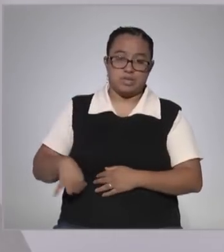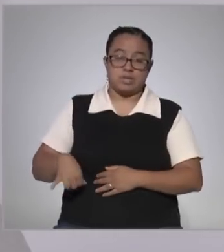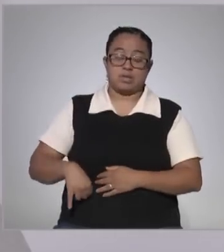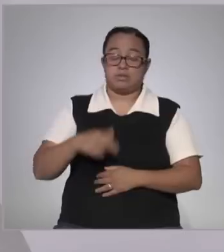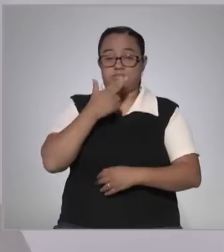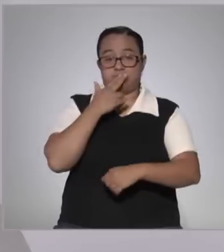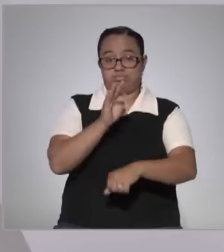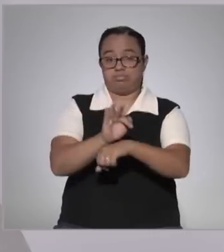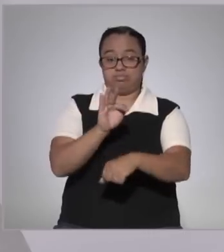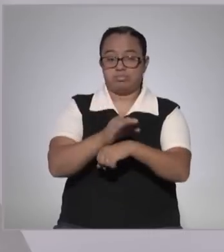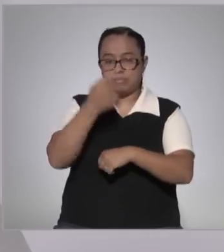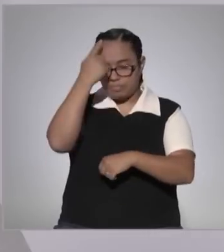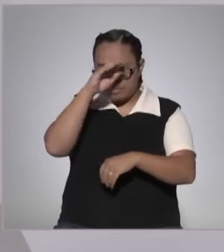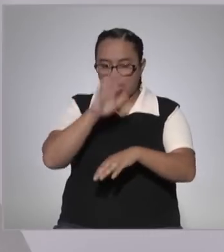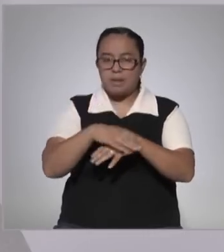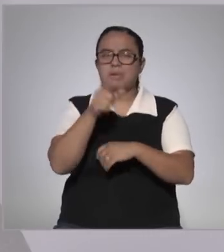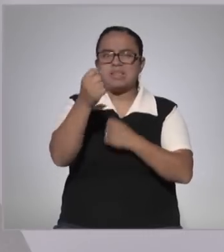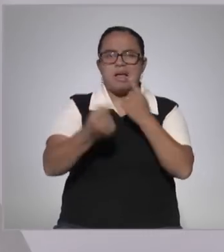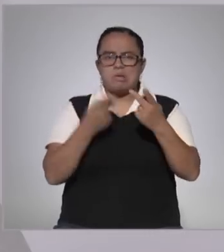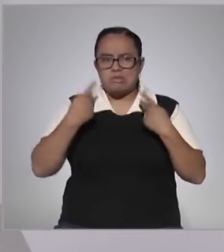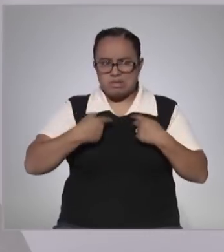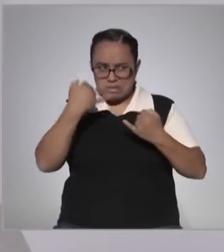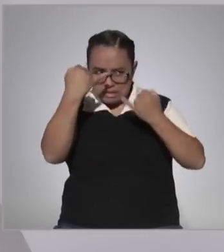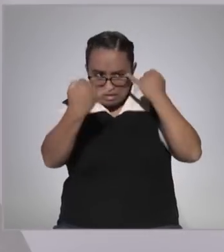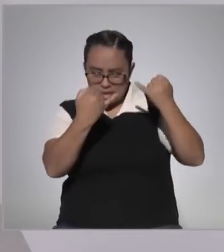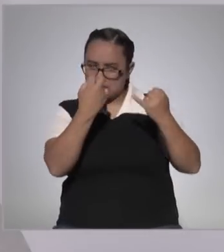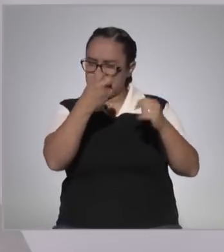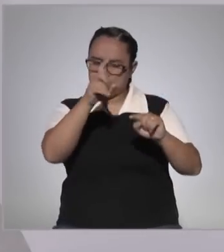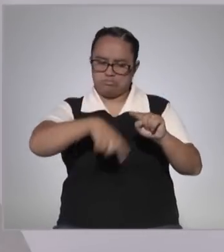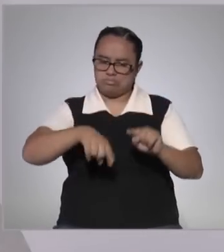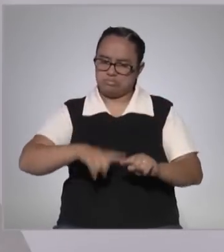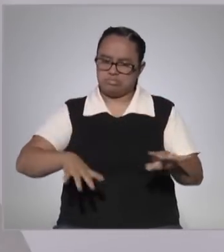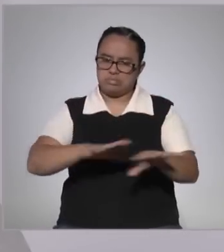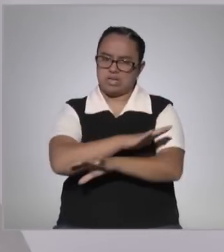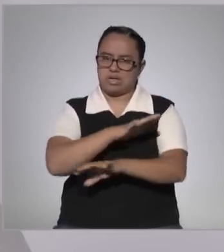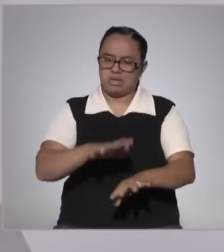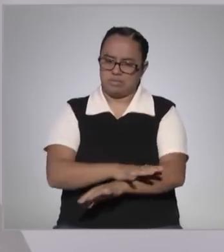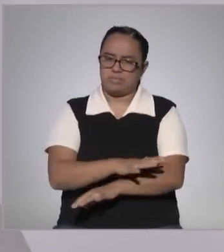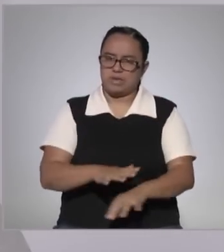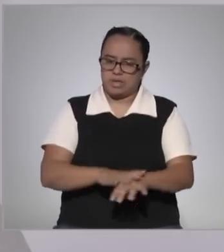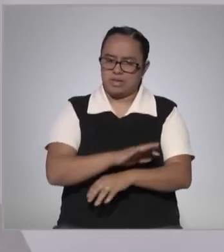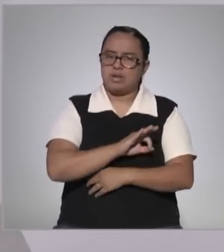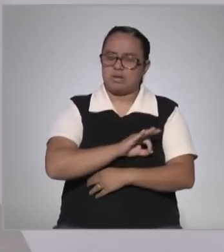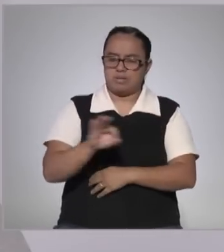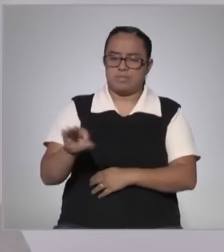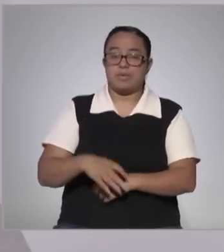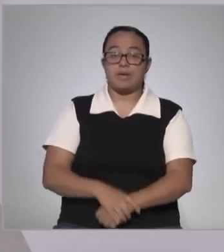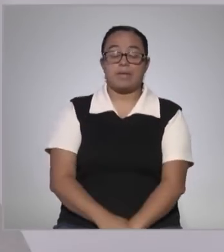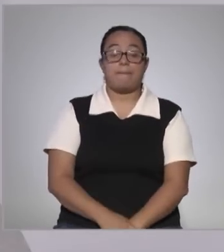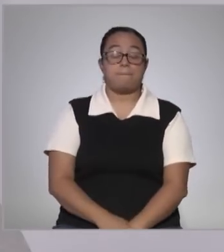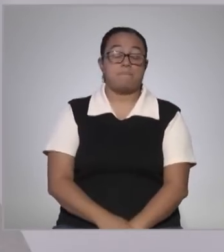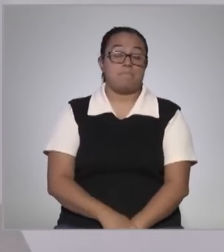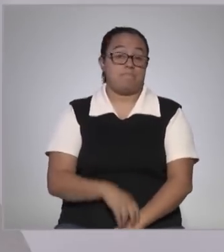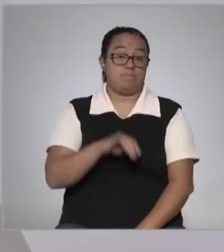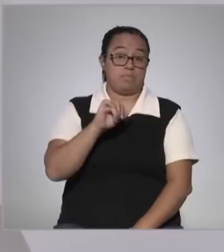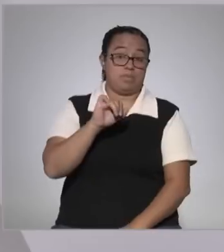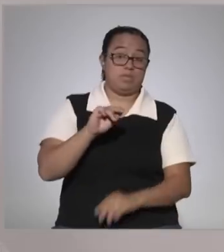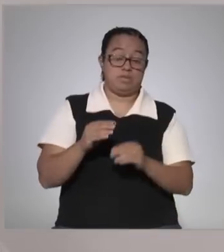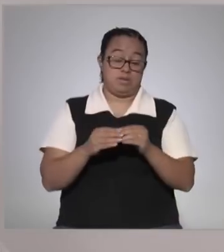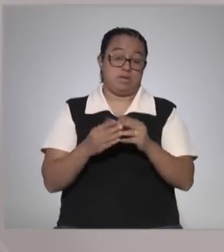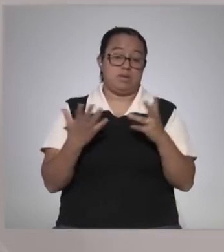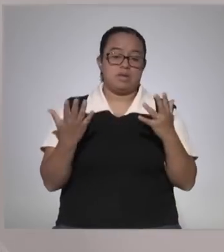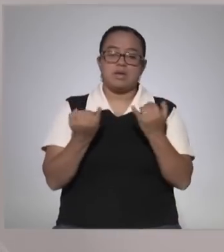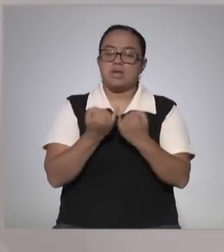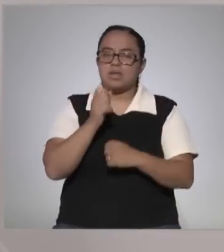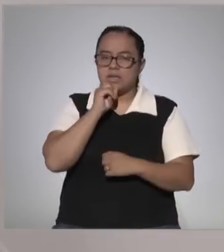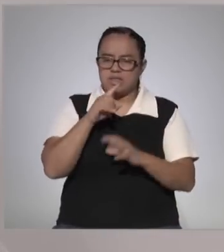servirá para desmitificar un montón de ideas sociales sobre el tema de la vejez. Sí, justamente hablando